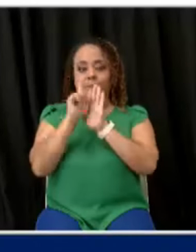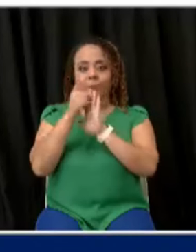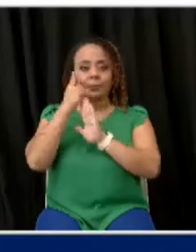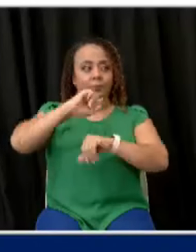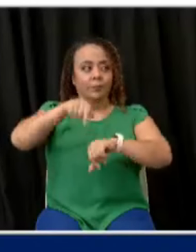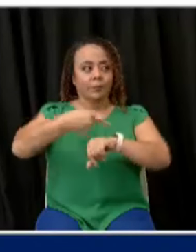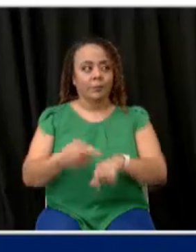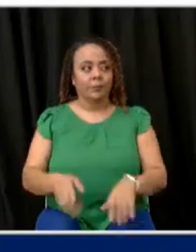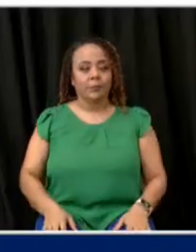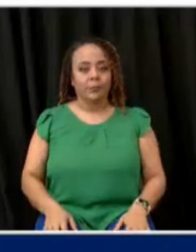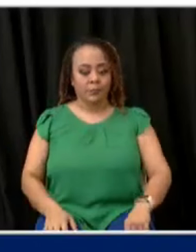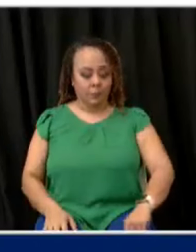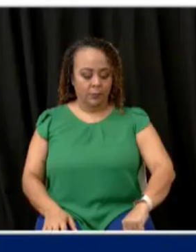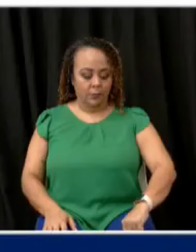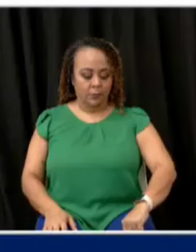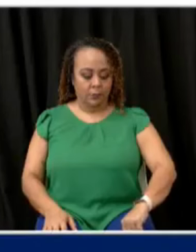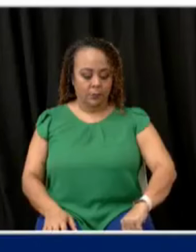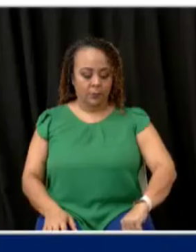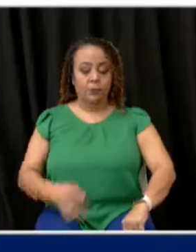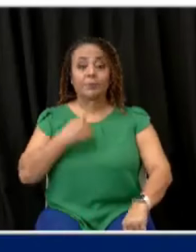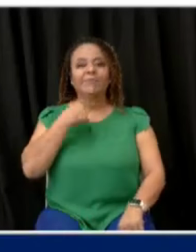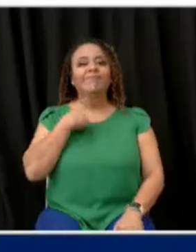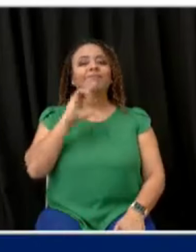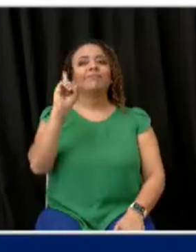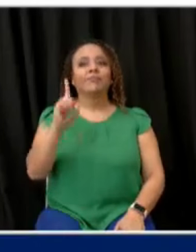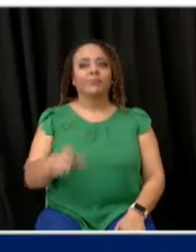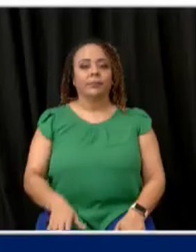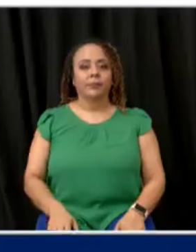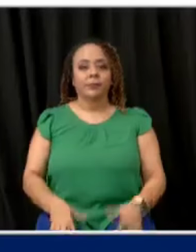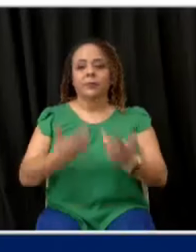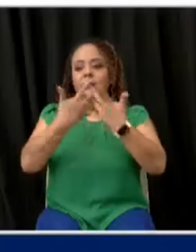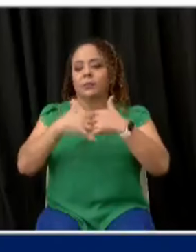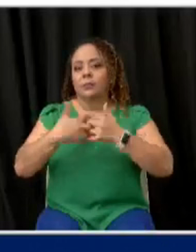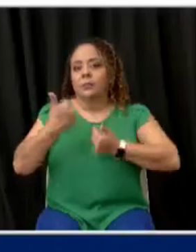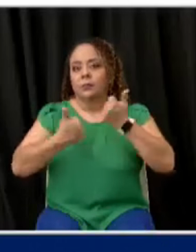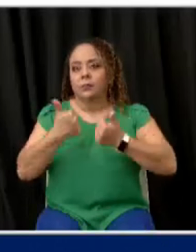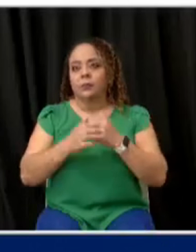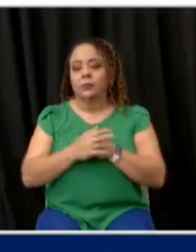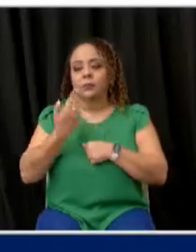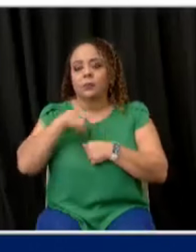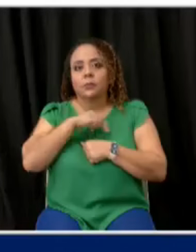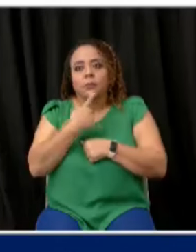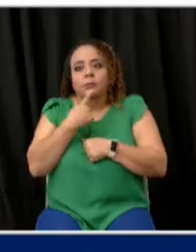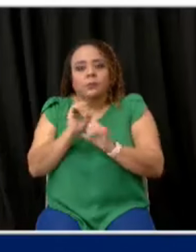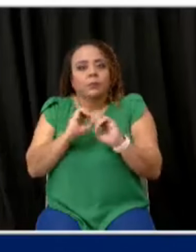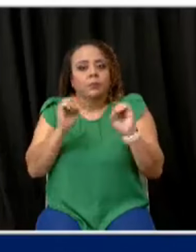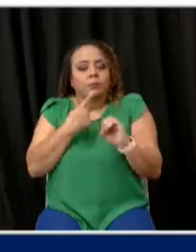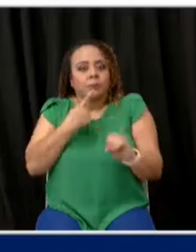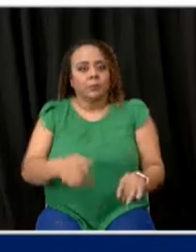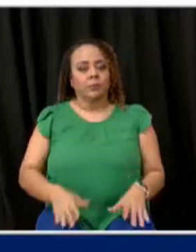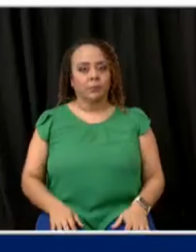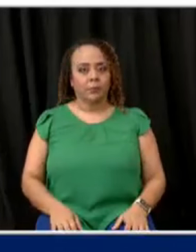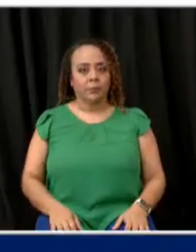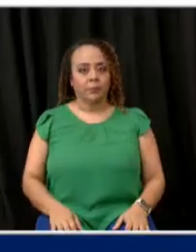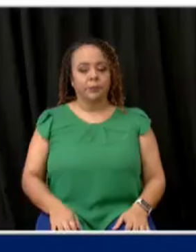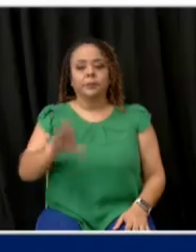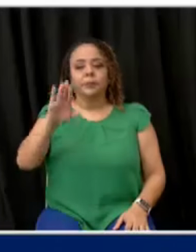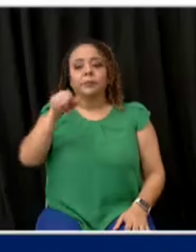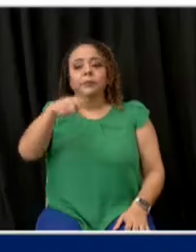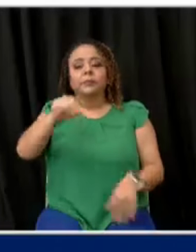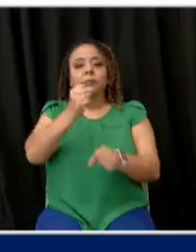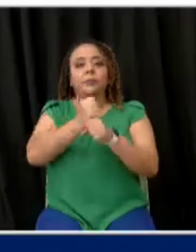hora. Y dígame dónde o claro, en qué empresa vamos a convencer a nadie de decirle, mira, es que estos